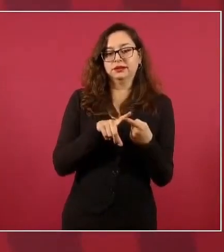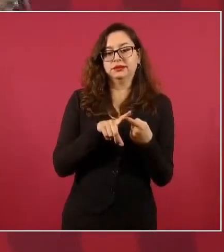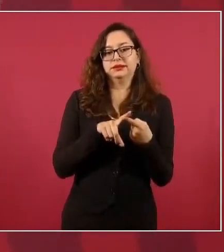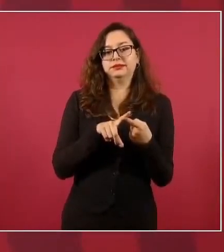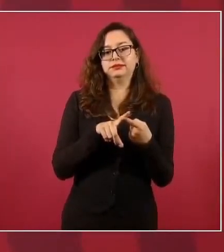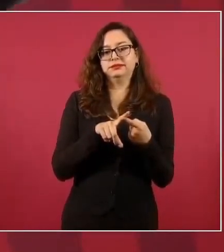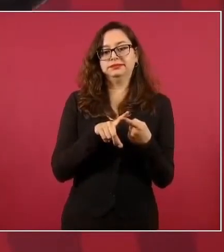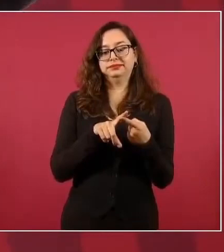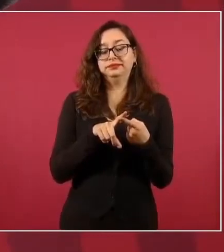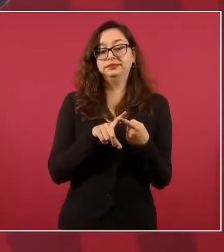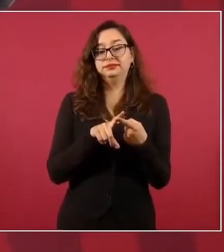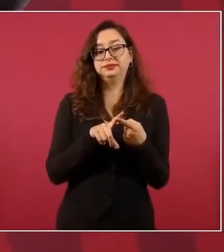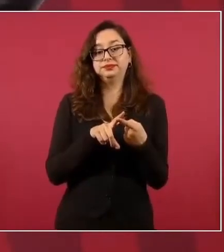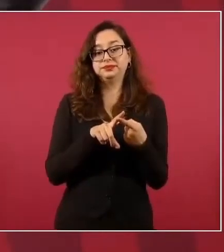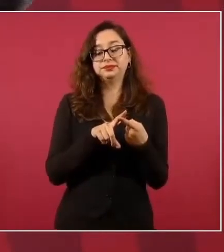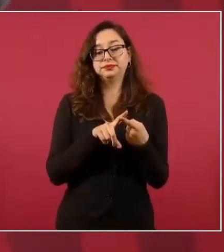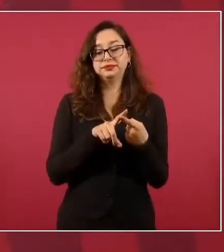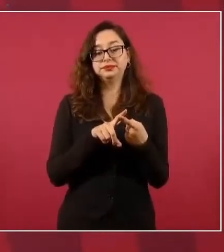Ahí está